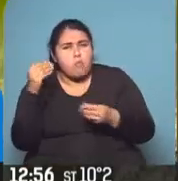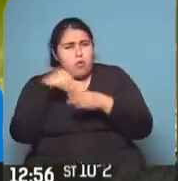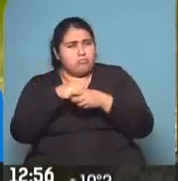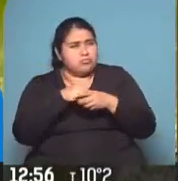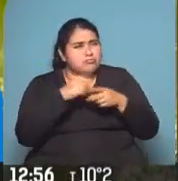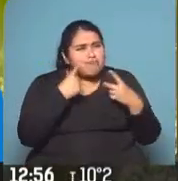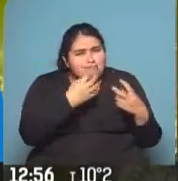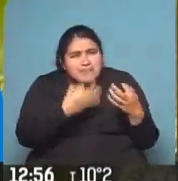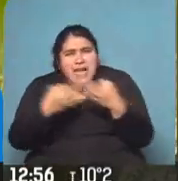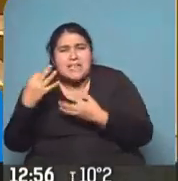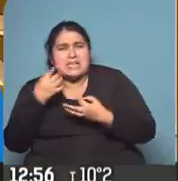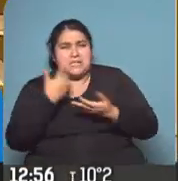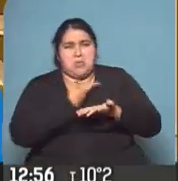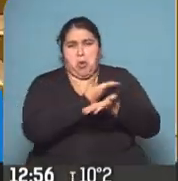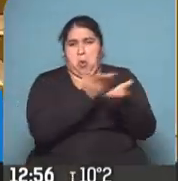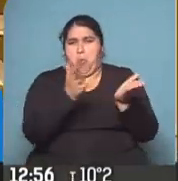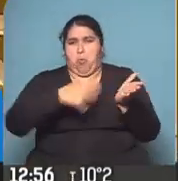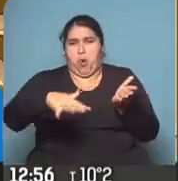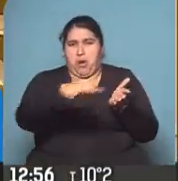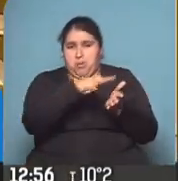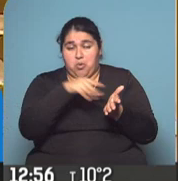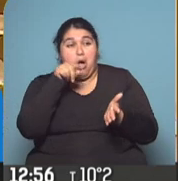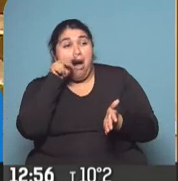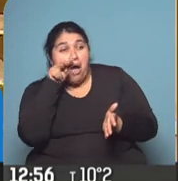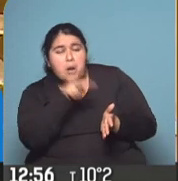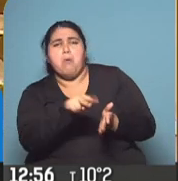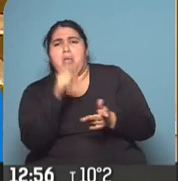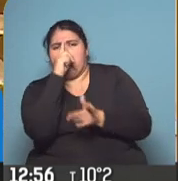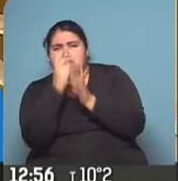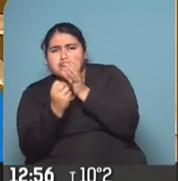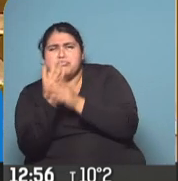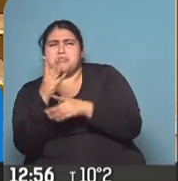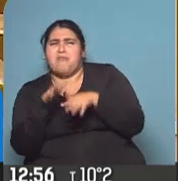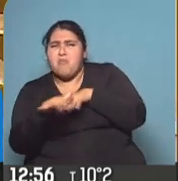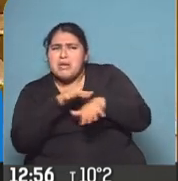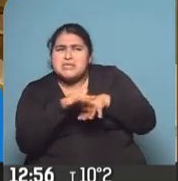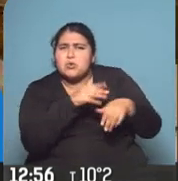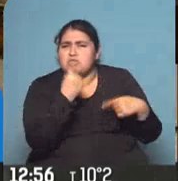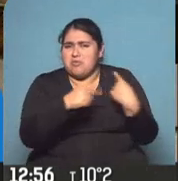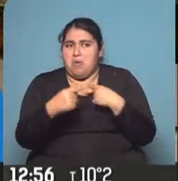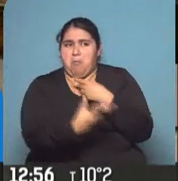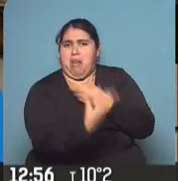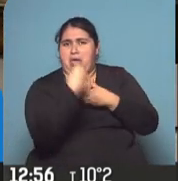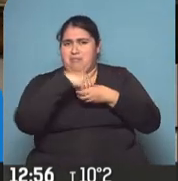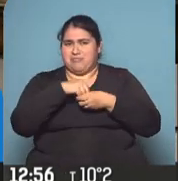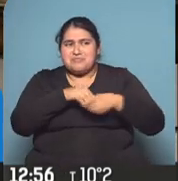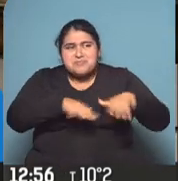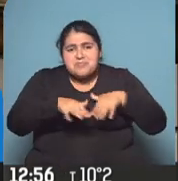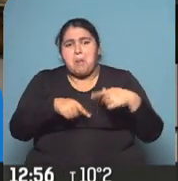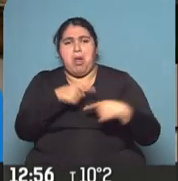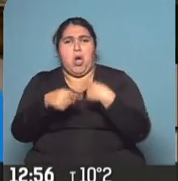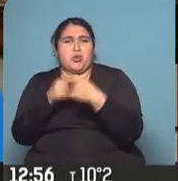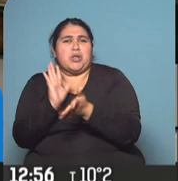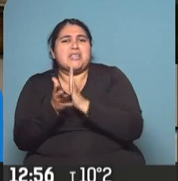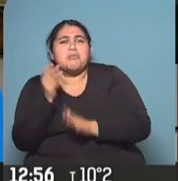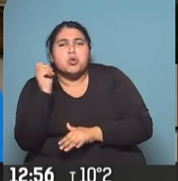población en materia de salud mental. Y es necesario crear esos dispositivos para que esa persona se externe y pueda continuar su tratamiento de una